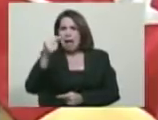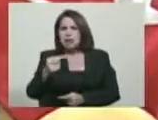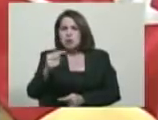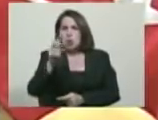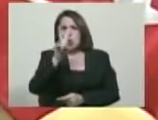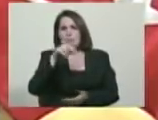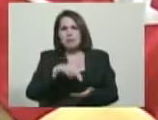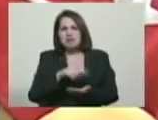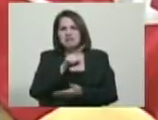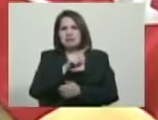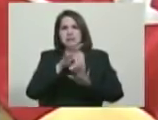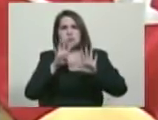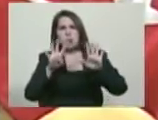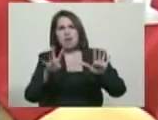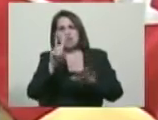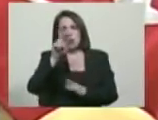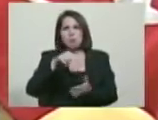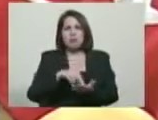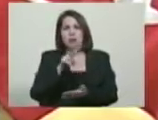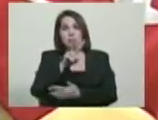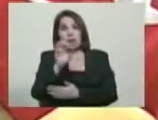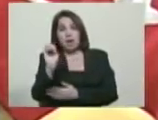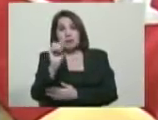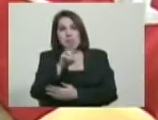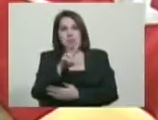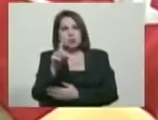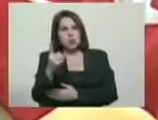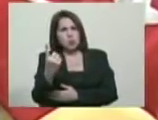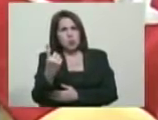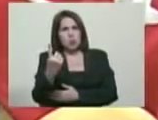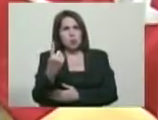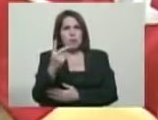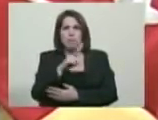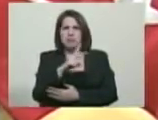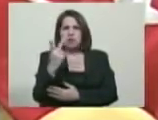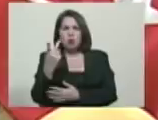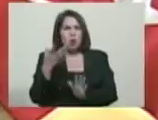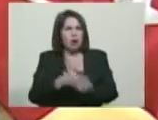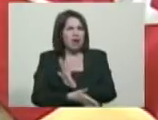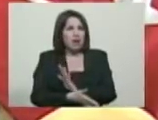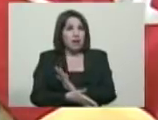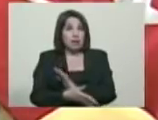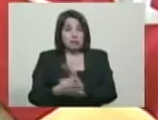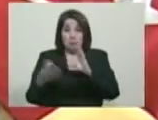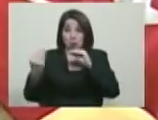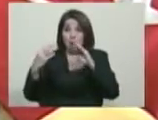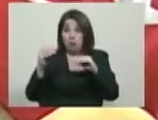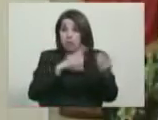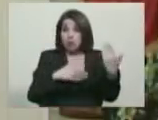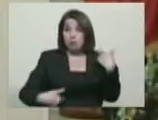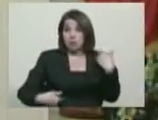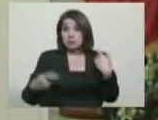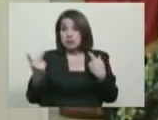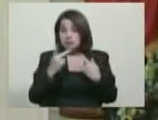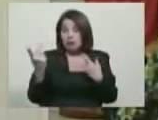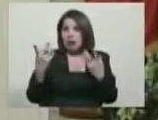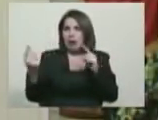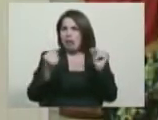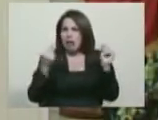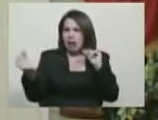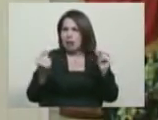2019, 2020, 2021, 2022, he hablado con el presidente Erdogan. Y